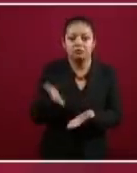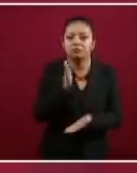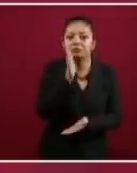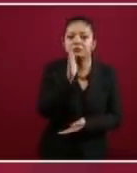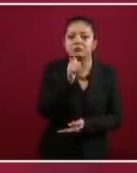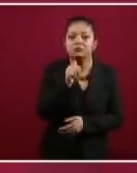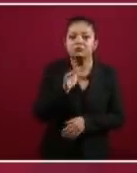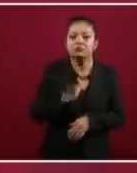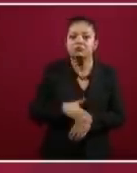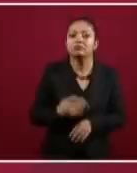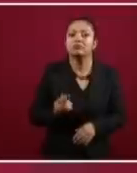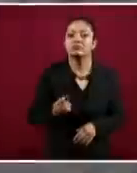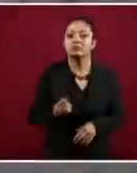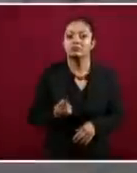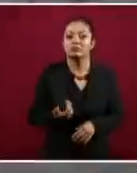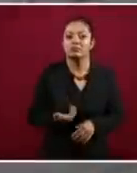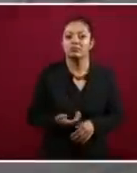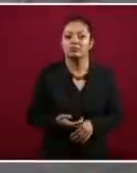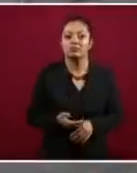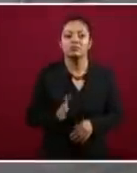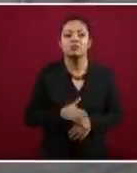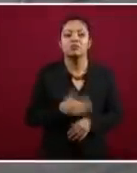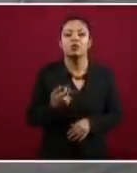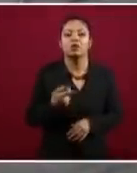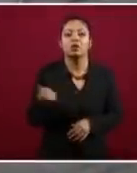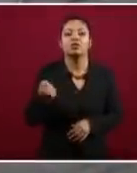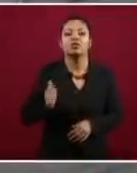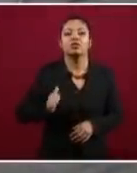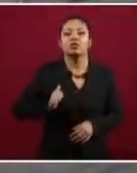porque hubo imposición.